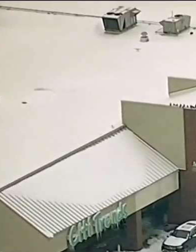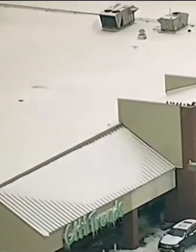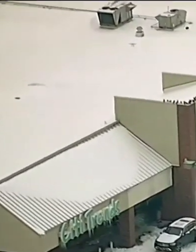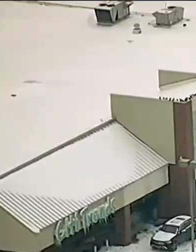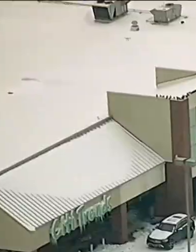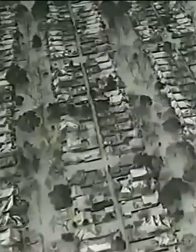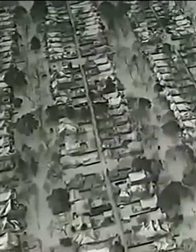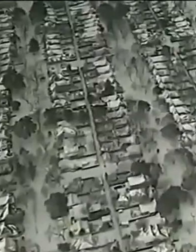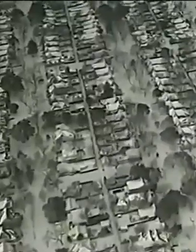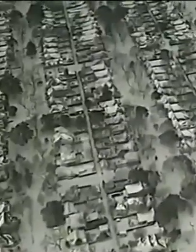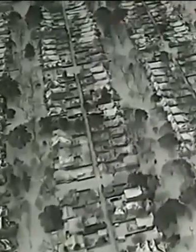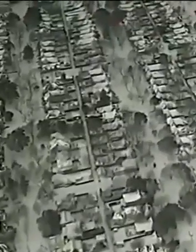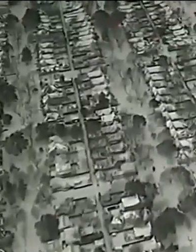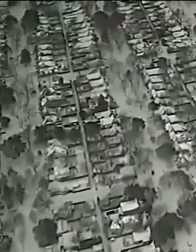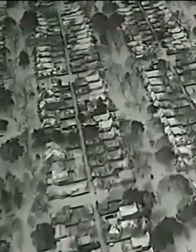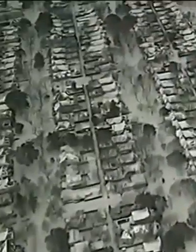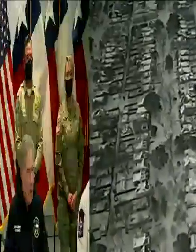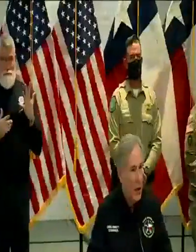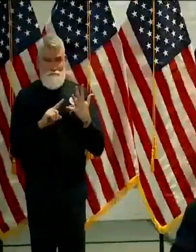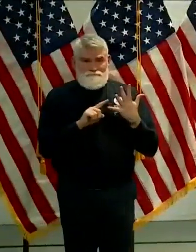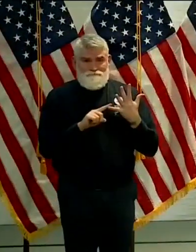usuarios en el estado